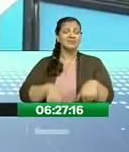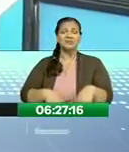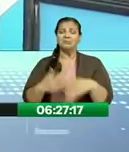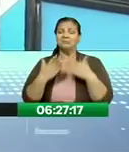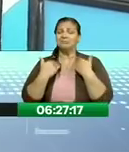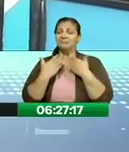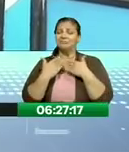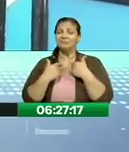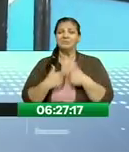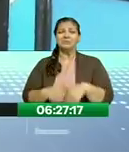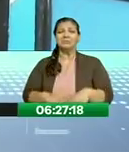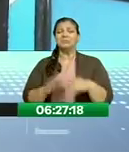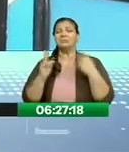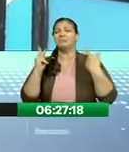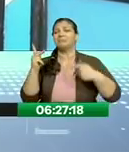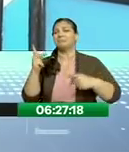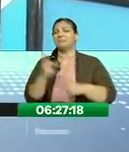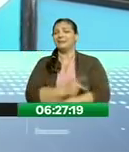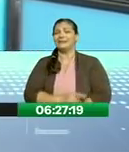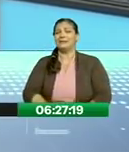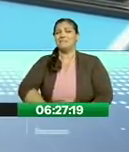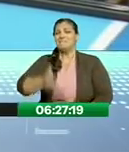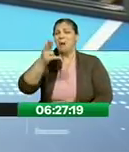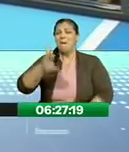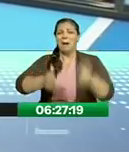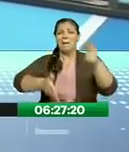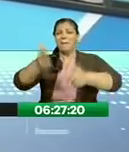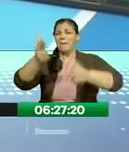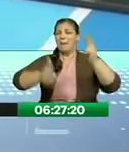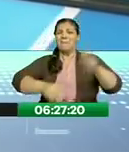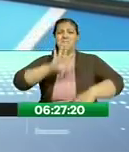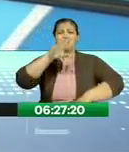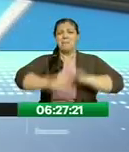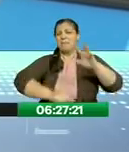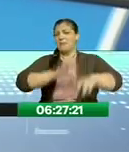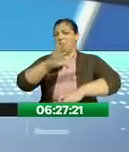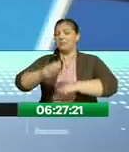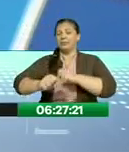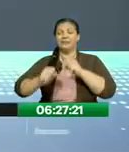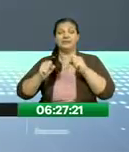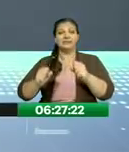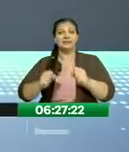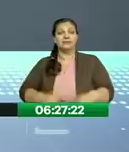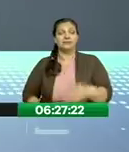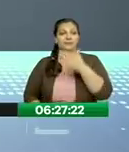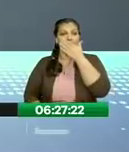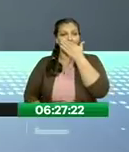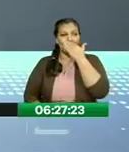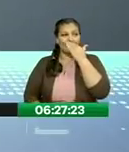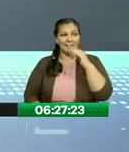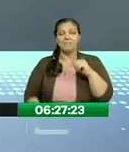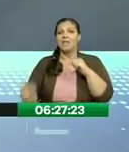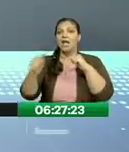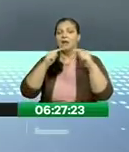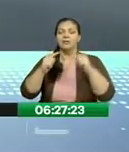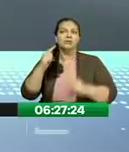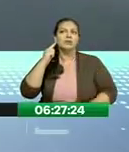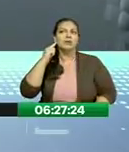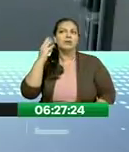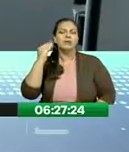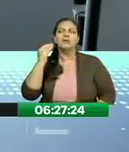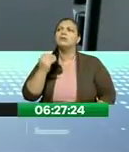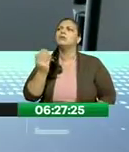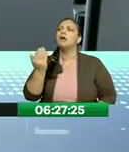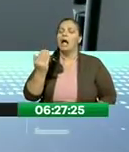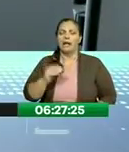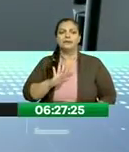geografía ecuatoriana, donde comienza y aumenta el tema del sicariato. ¿Qué me decía mi querido Guauis? Ah, ya, perfecto. Nosotros vamos 6 de la mañana con